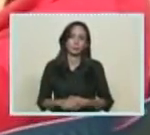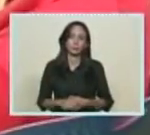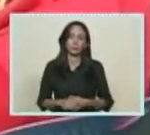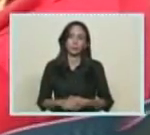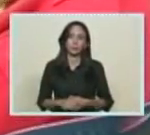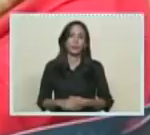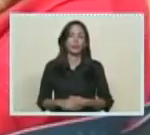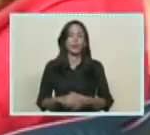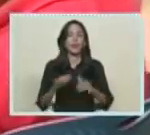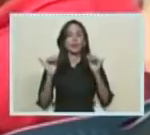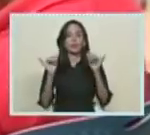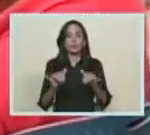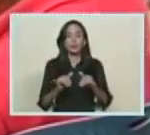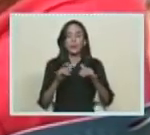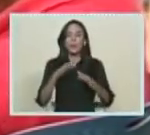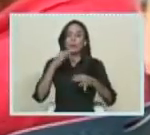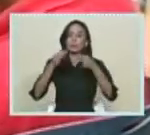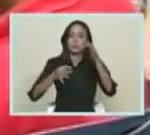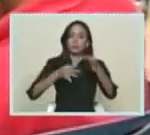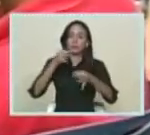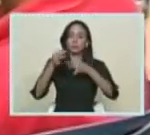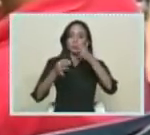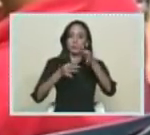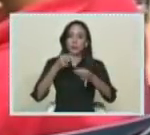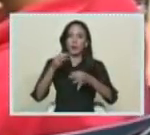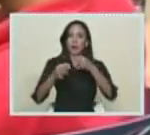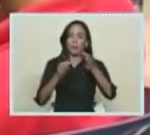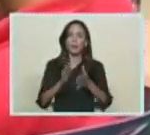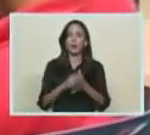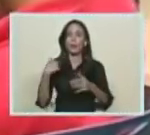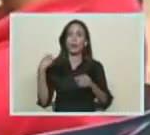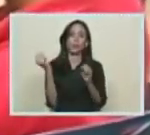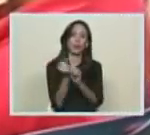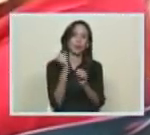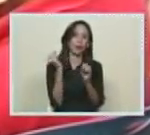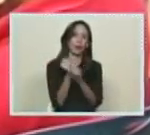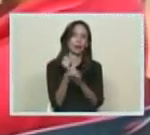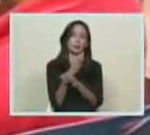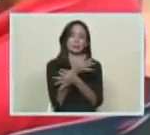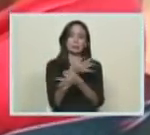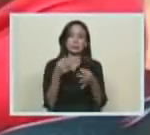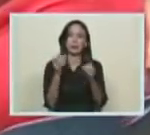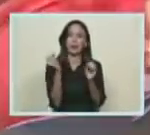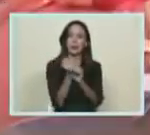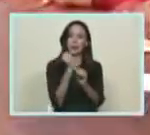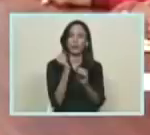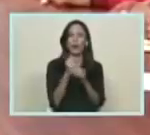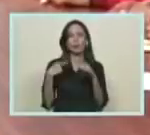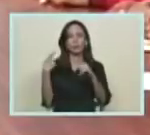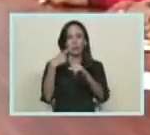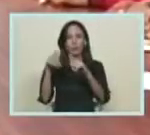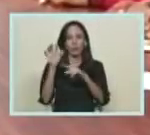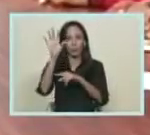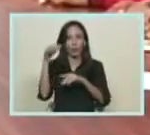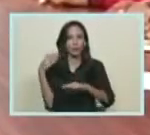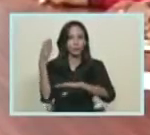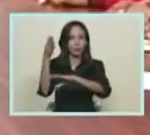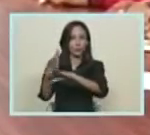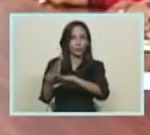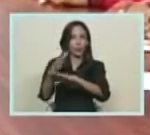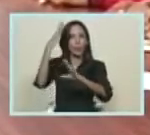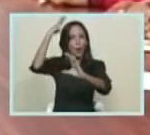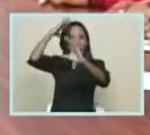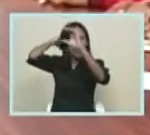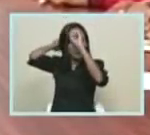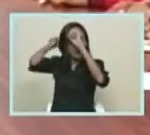Asimismo, comandante en jefe, le notificamos que hemos tenido arduo trabajo cuando estuvimos en Trinidad. Nos reunimos con el embajador de